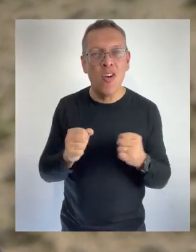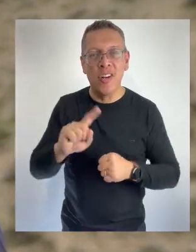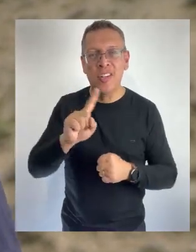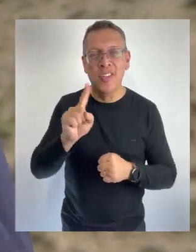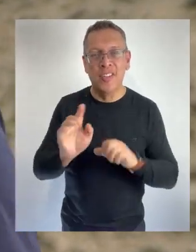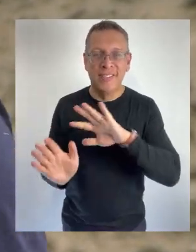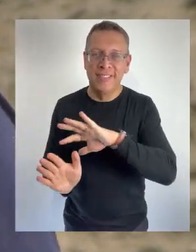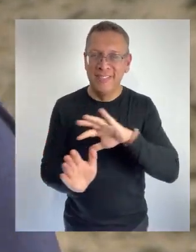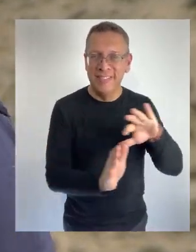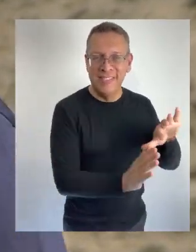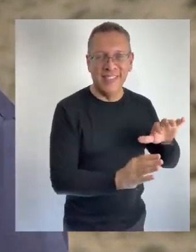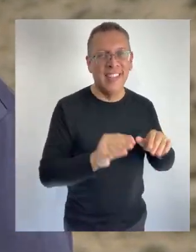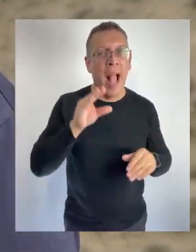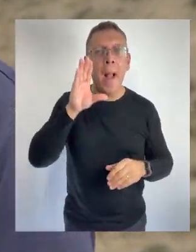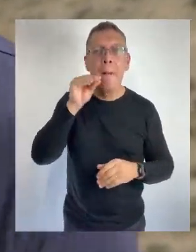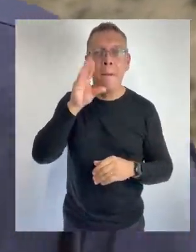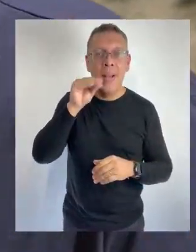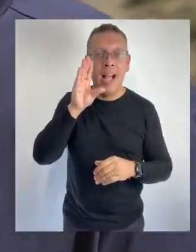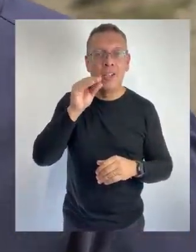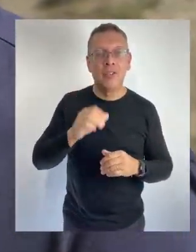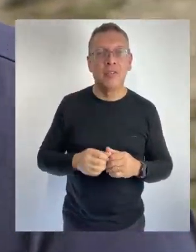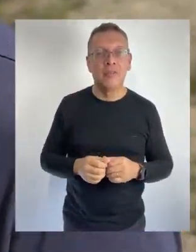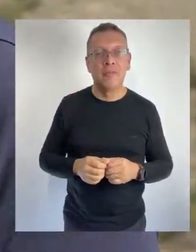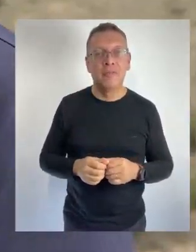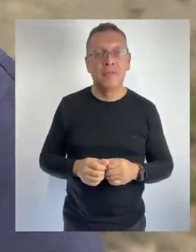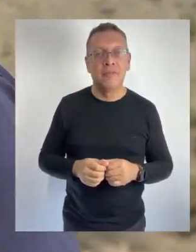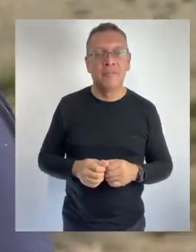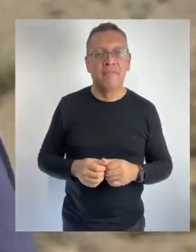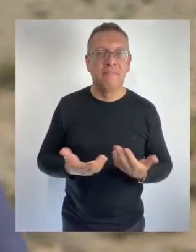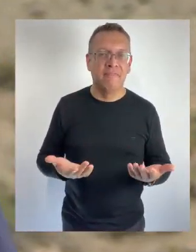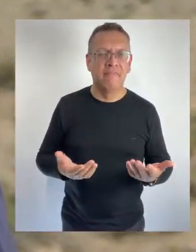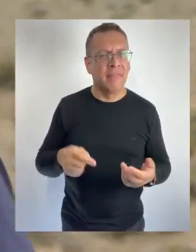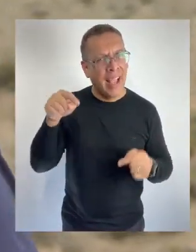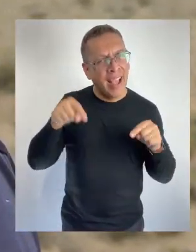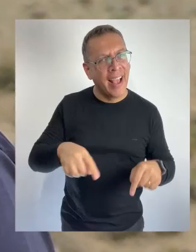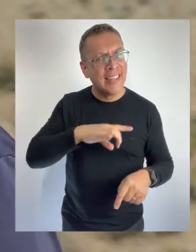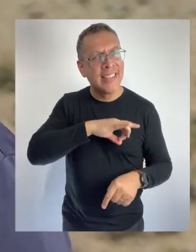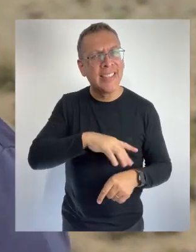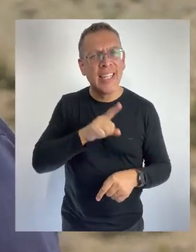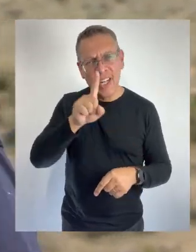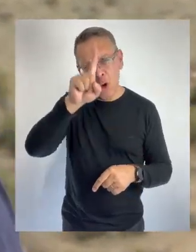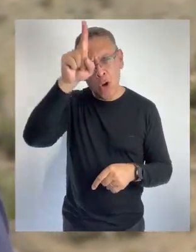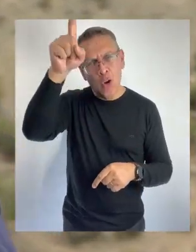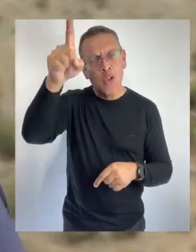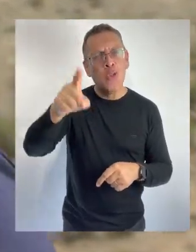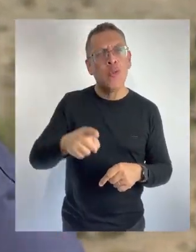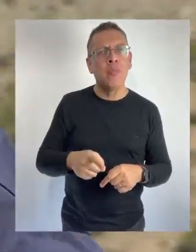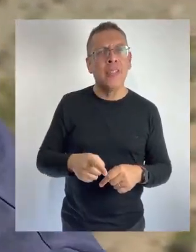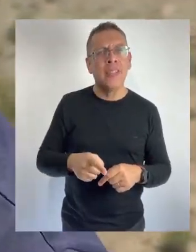y uno en la casa es lo más fácil, probablemente compra unas pechuguitas de pollo y las tire también y rápido. Pero el pato me está dando